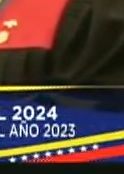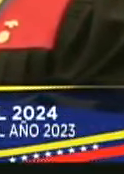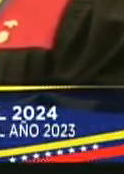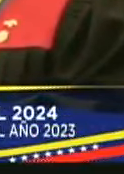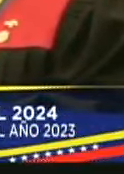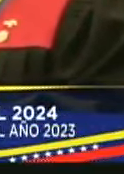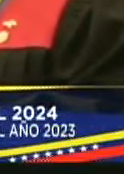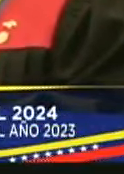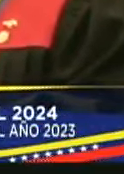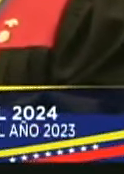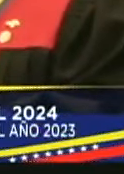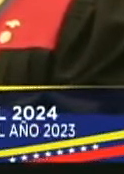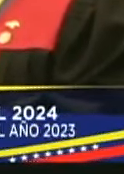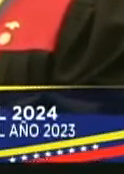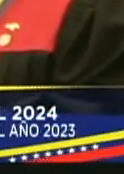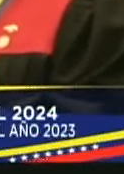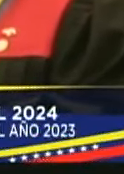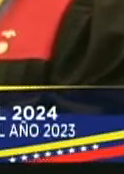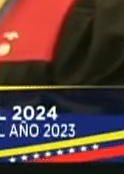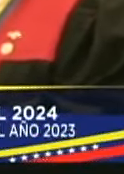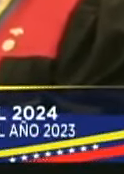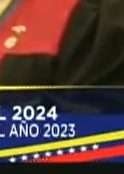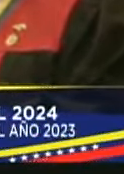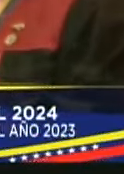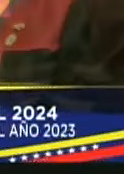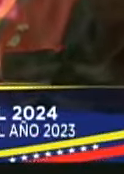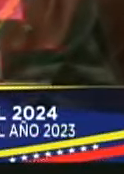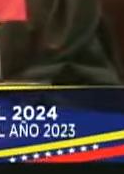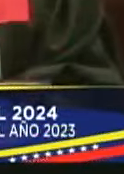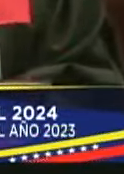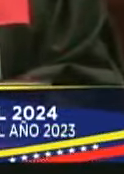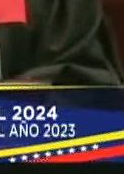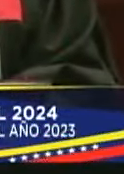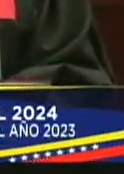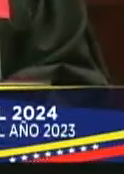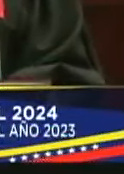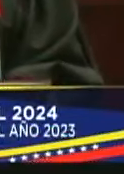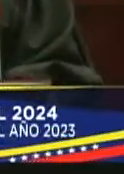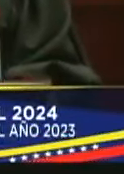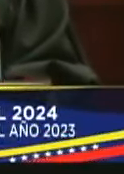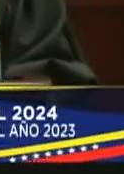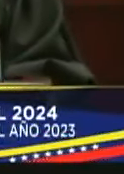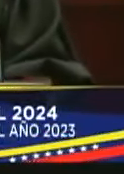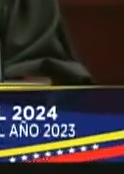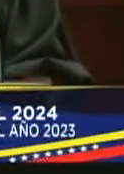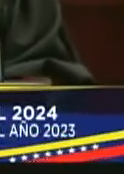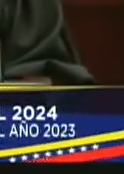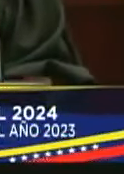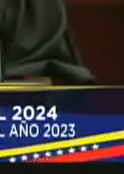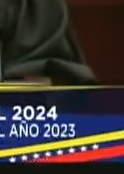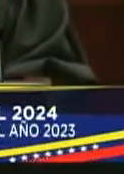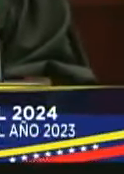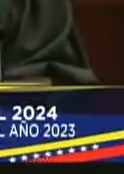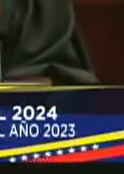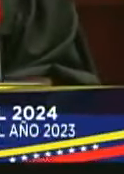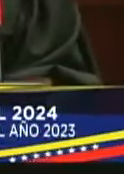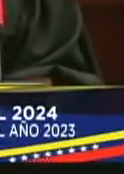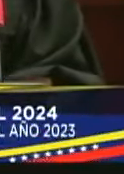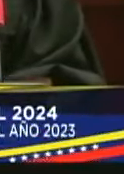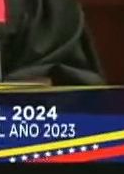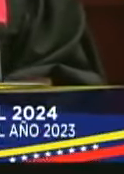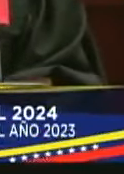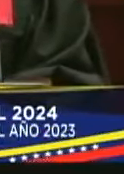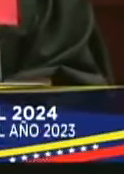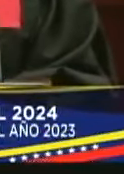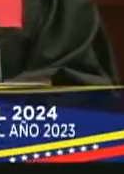el modelo neoliberal se concretó a través de las políticas del gran viraje de Carlos Andrés Pérez y de la agenda Venezuela de Caldera